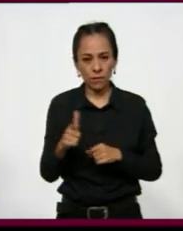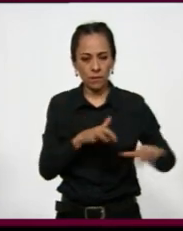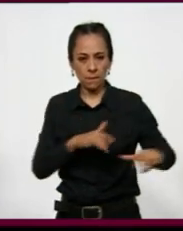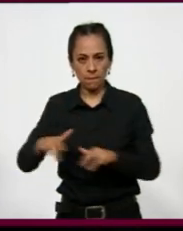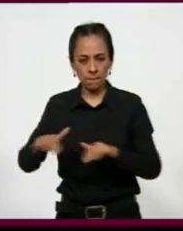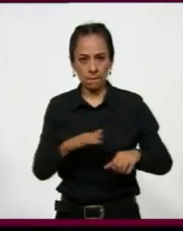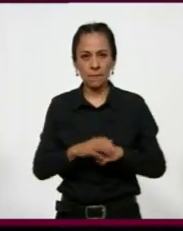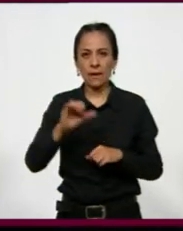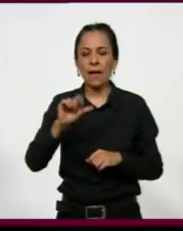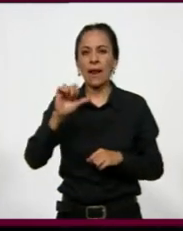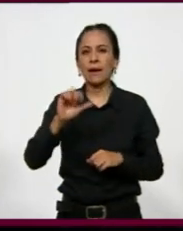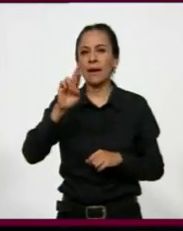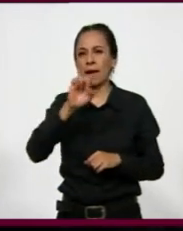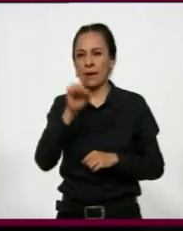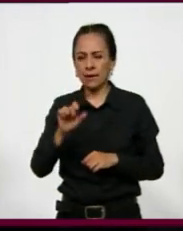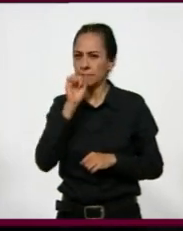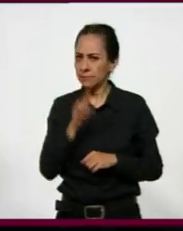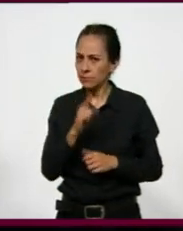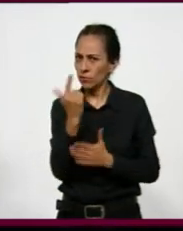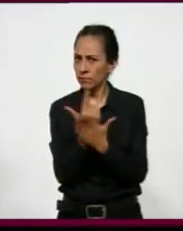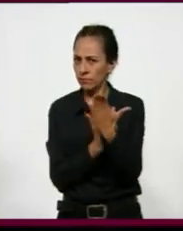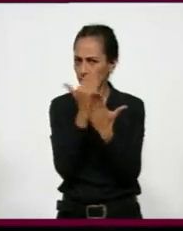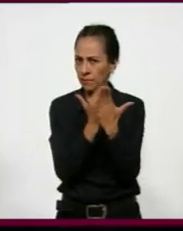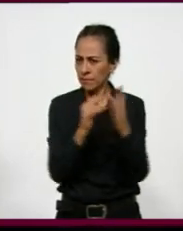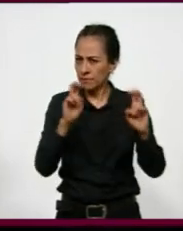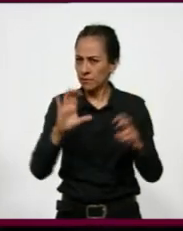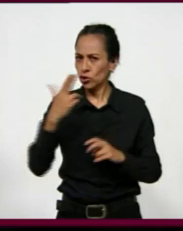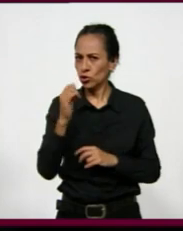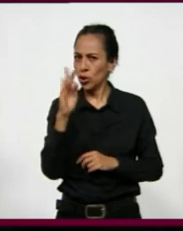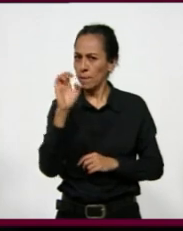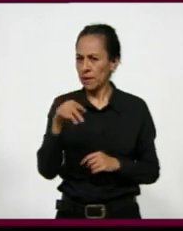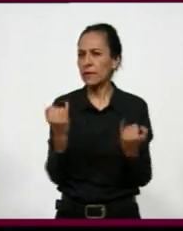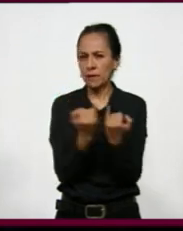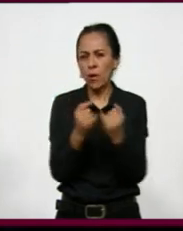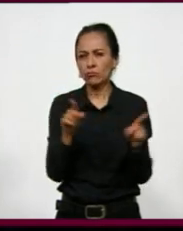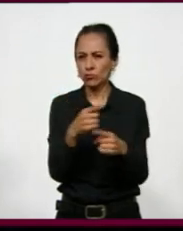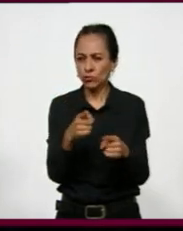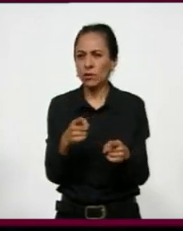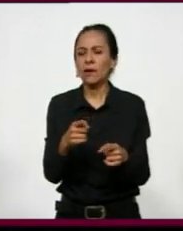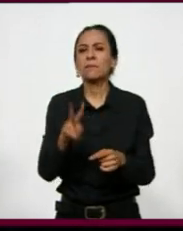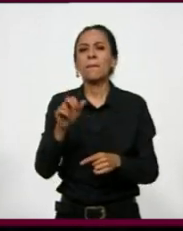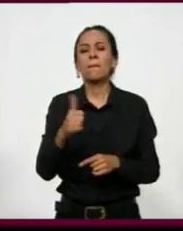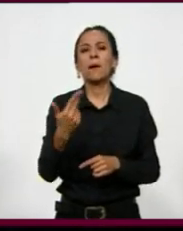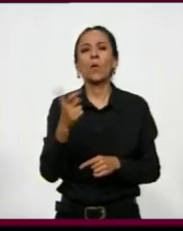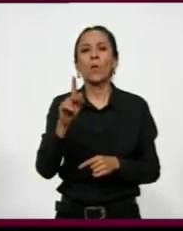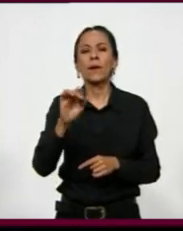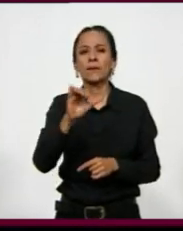Arcaraz, con un programa que remitió al romanticismo polaco con obras de Chopin y música vanguardista de Stokowski.